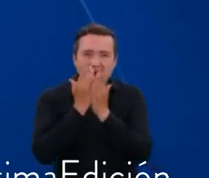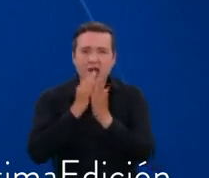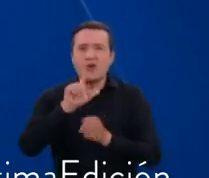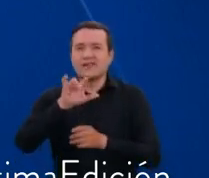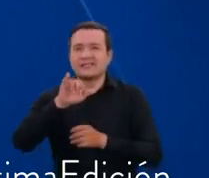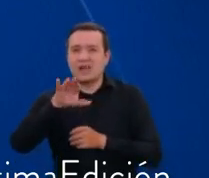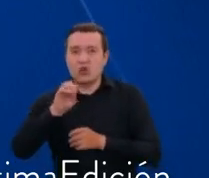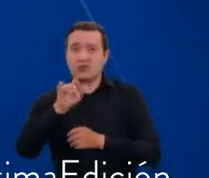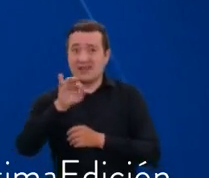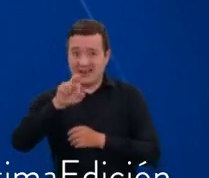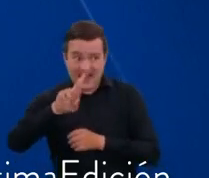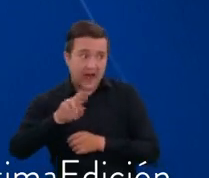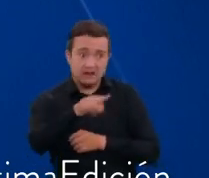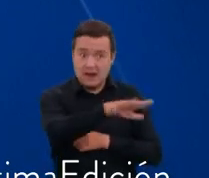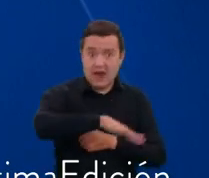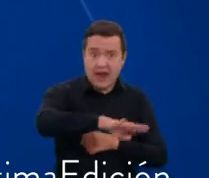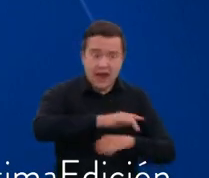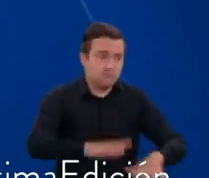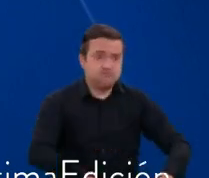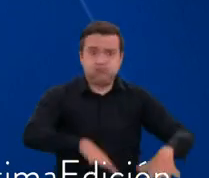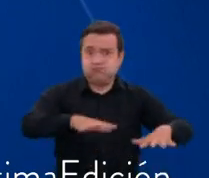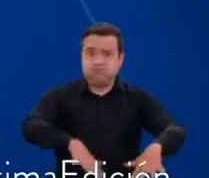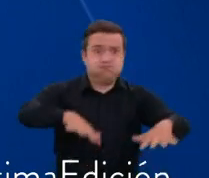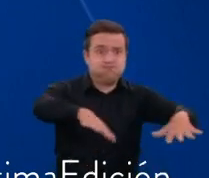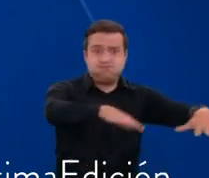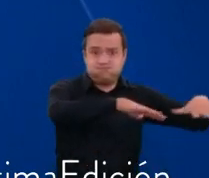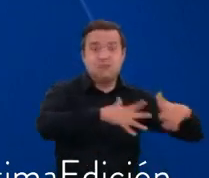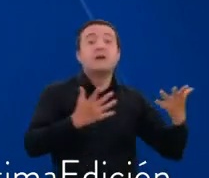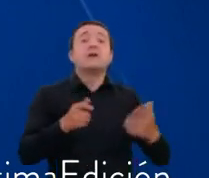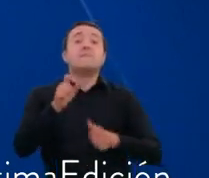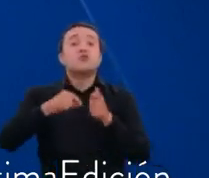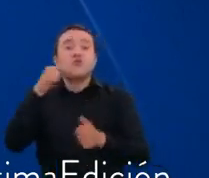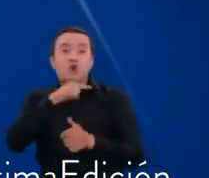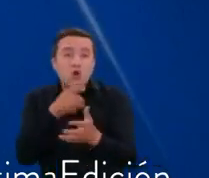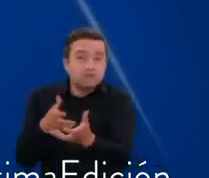totalmente inundados. Bomberos y Defensa Civil trabajan en la evacuación de las familias y la atención de